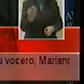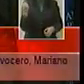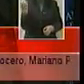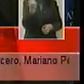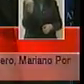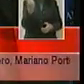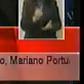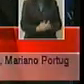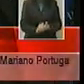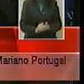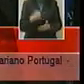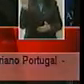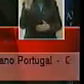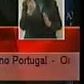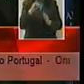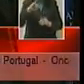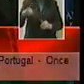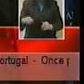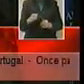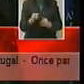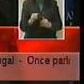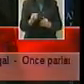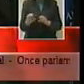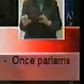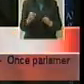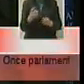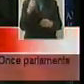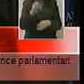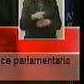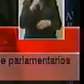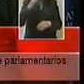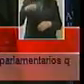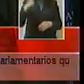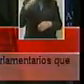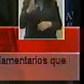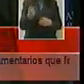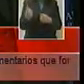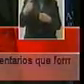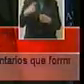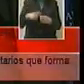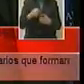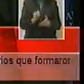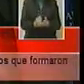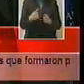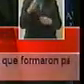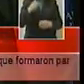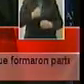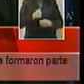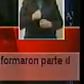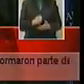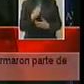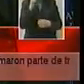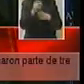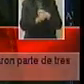primero el Poder Ejecutivo logre los consensos necesarios a su interior, es decir, con las Fuerzas Armadas y la